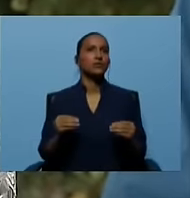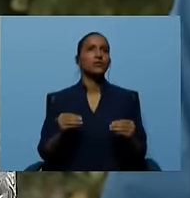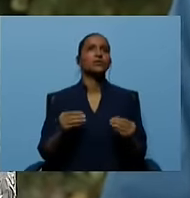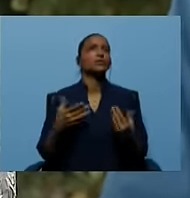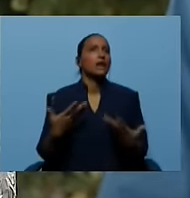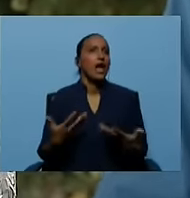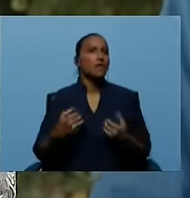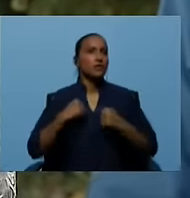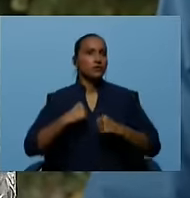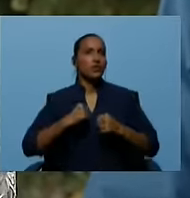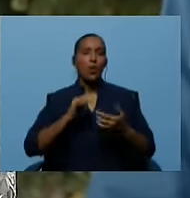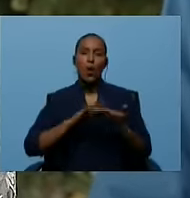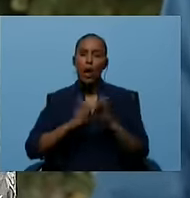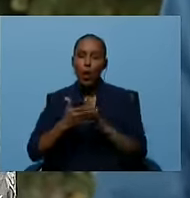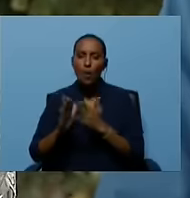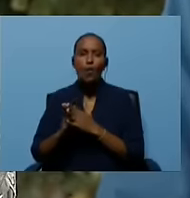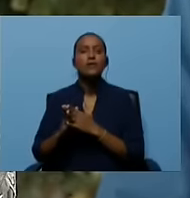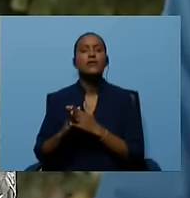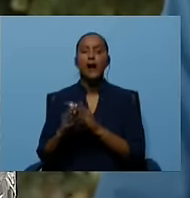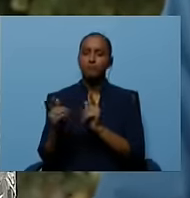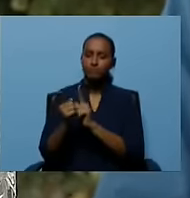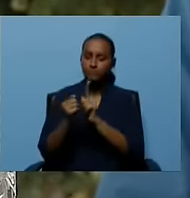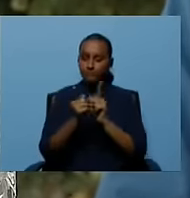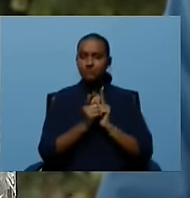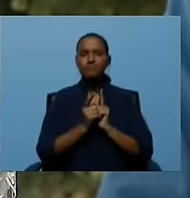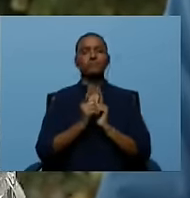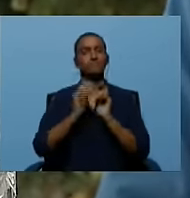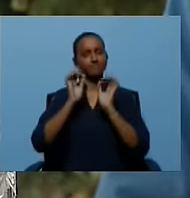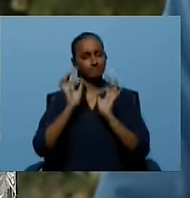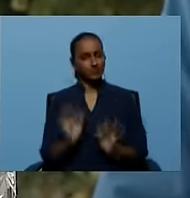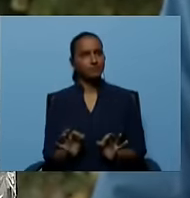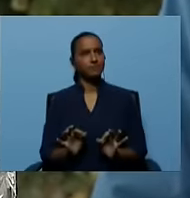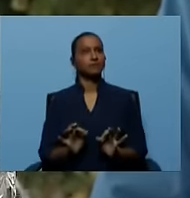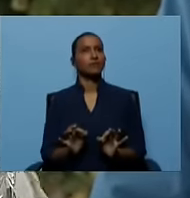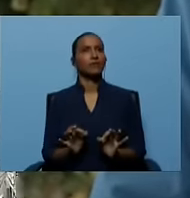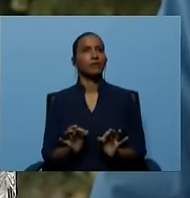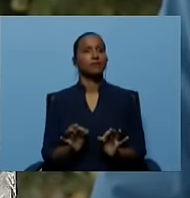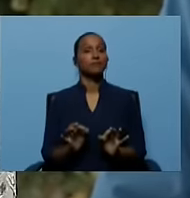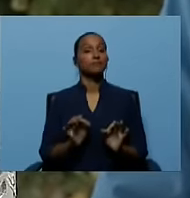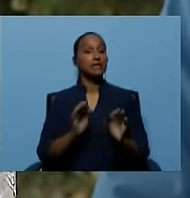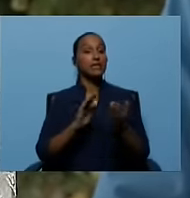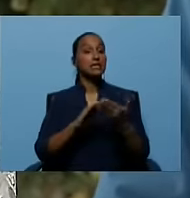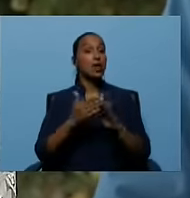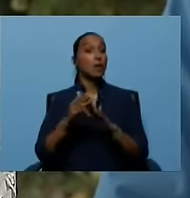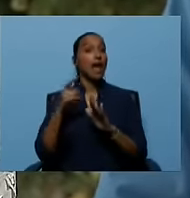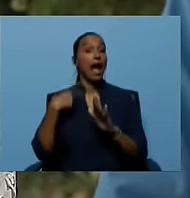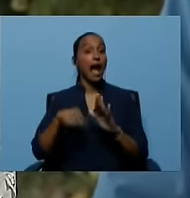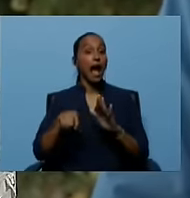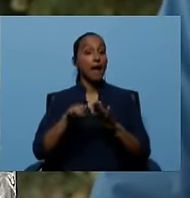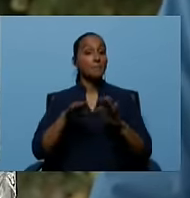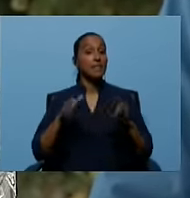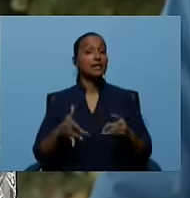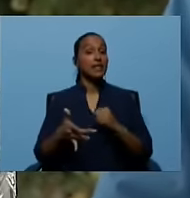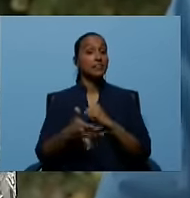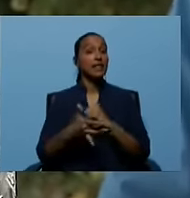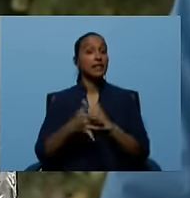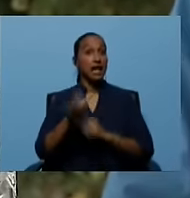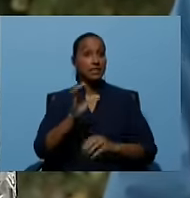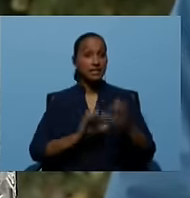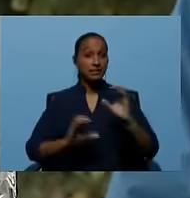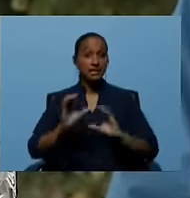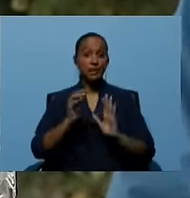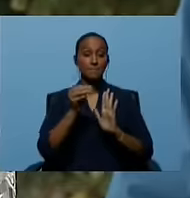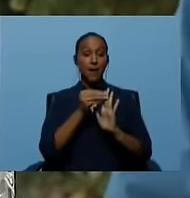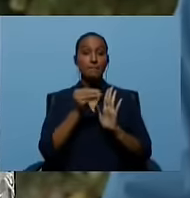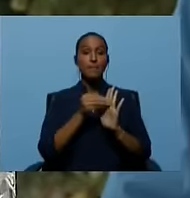con los consejos comunales y con las comunas a reconocer la innovación popular. Cada comuna tiene una mesa técnica de ciencia y tecnología. Tenemos